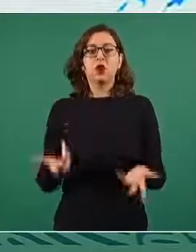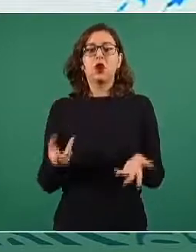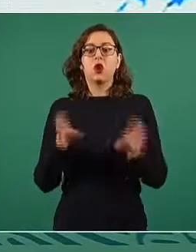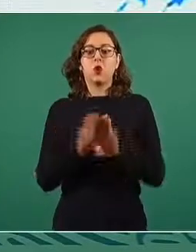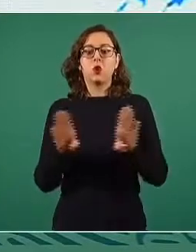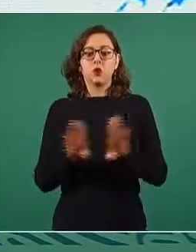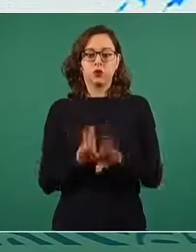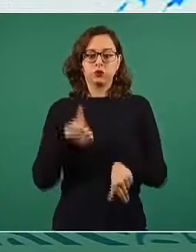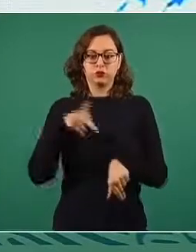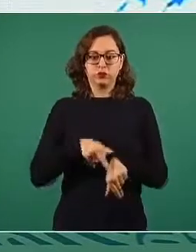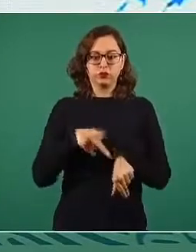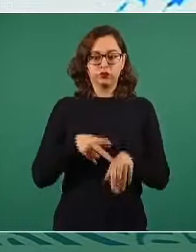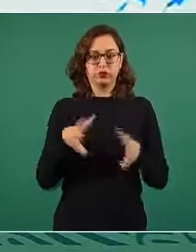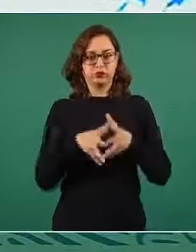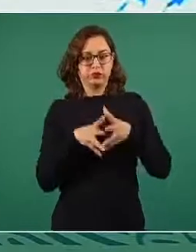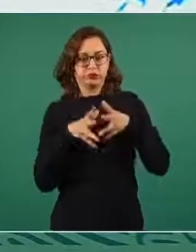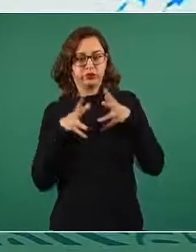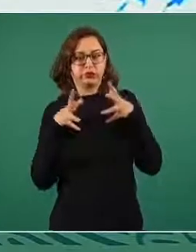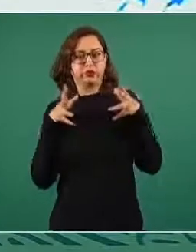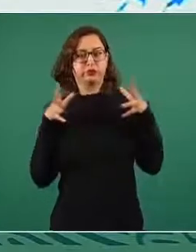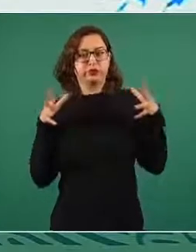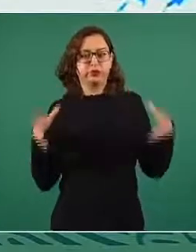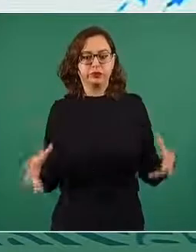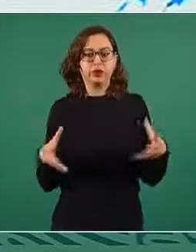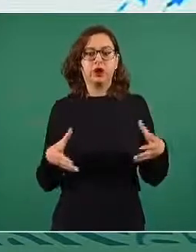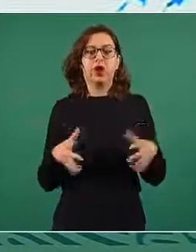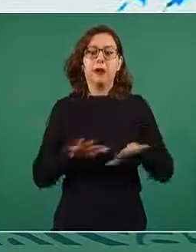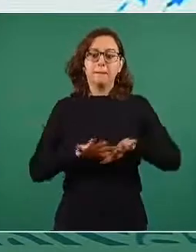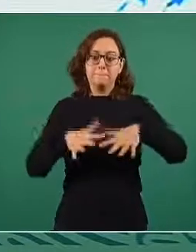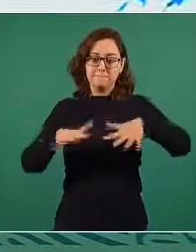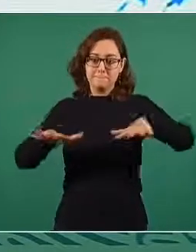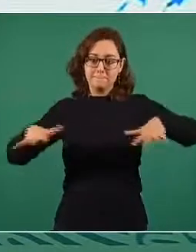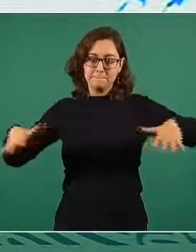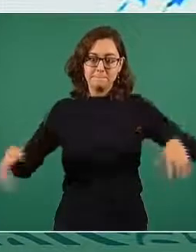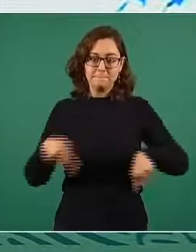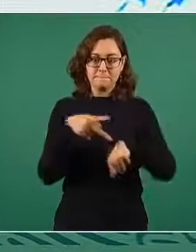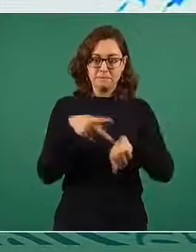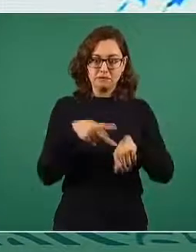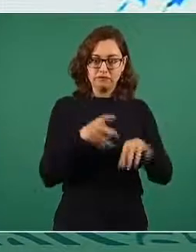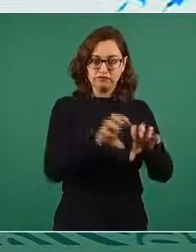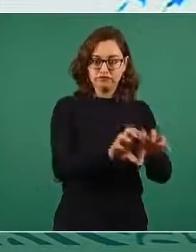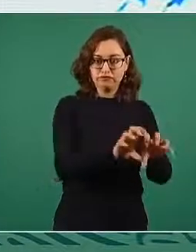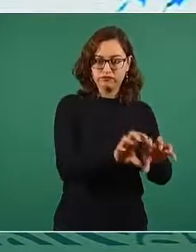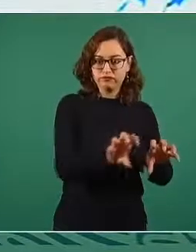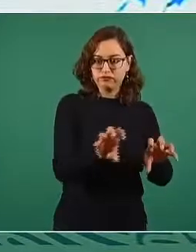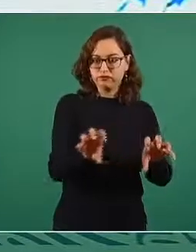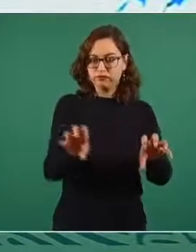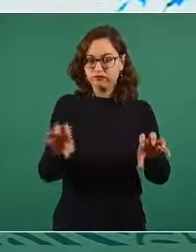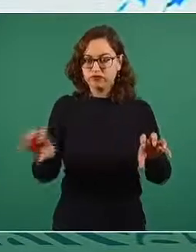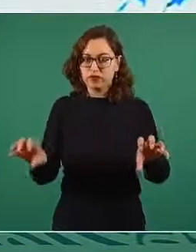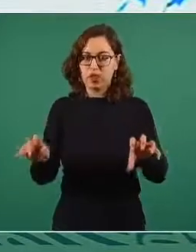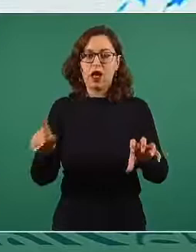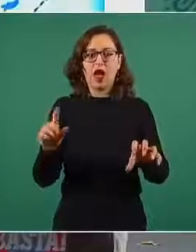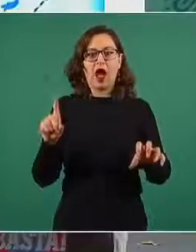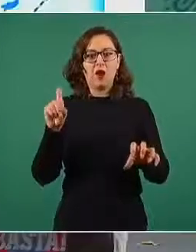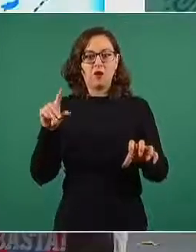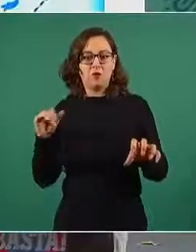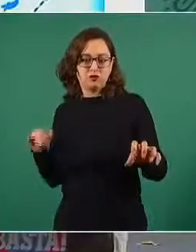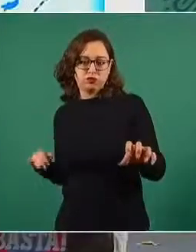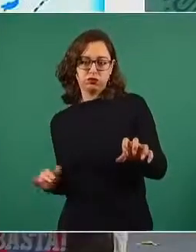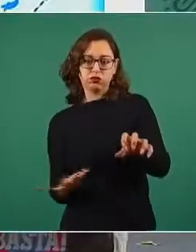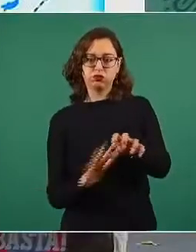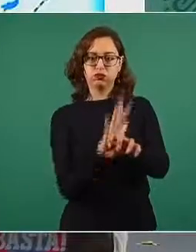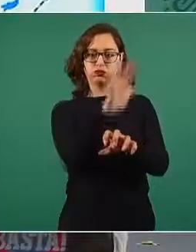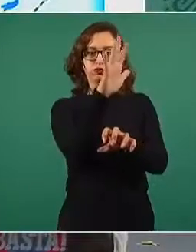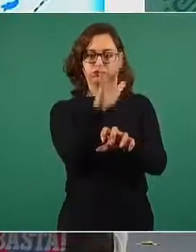adentro para crear las condiciones, modernizar este puerto. Este puerto